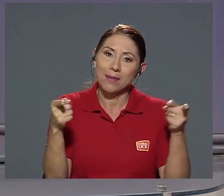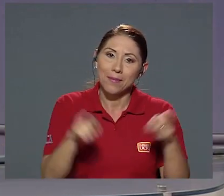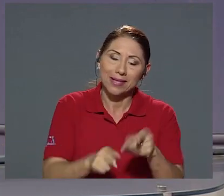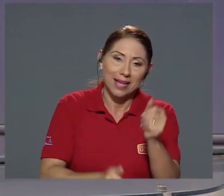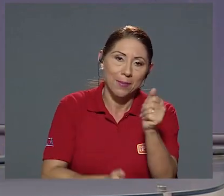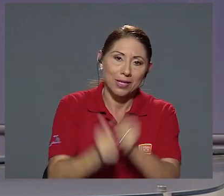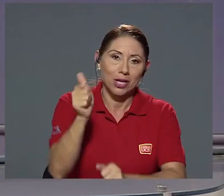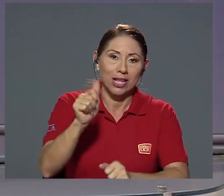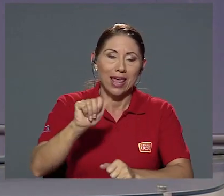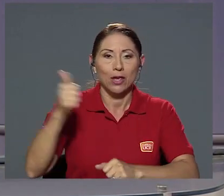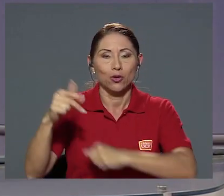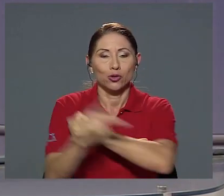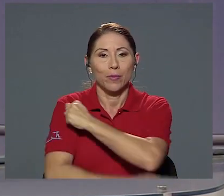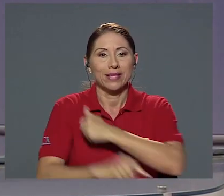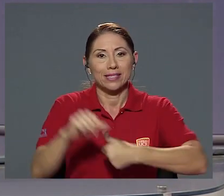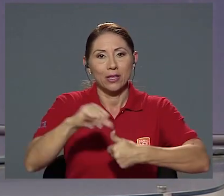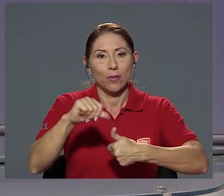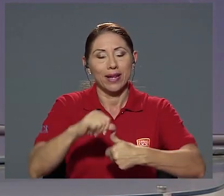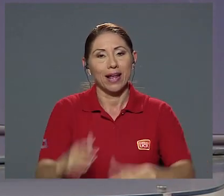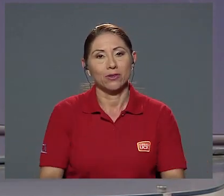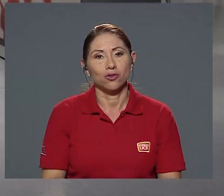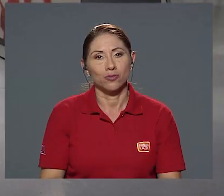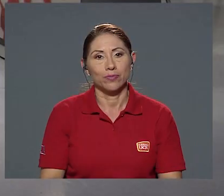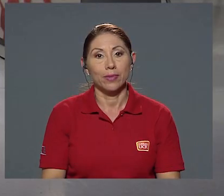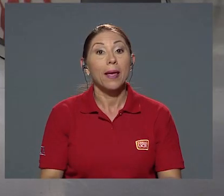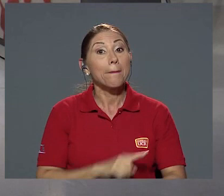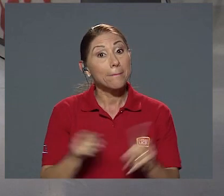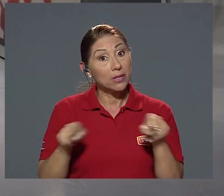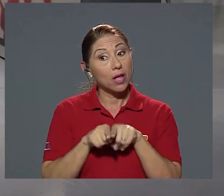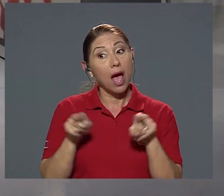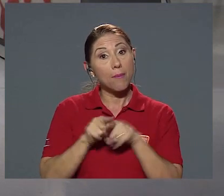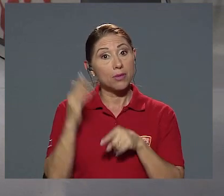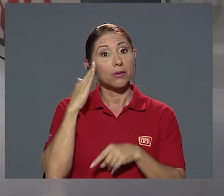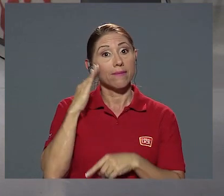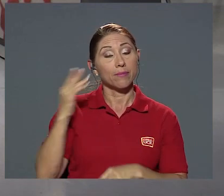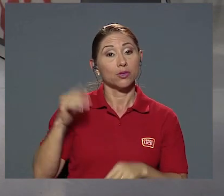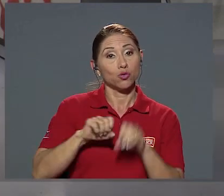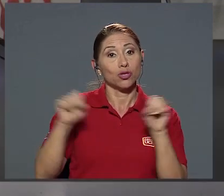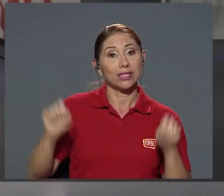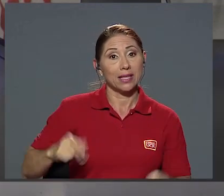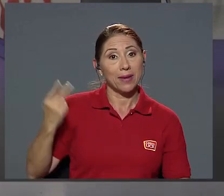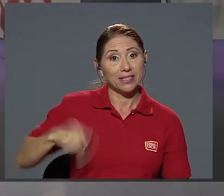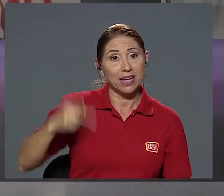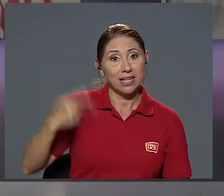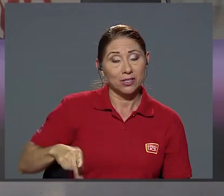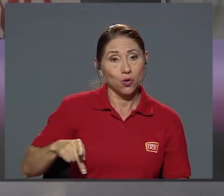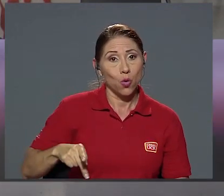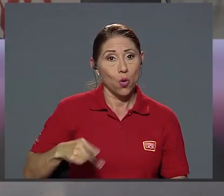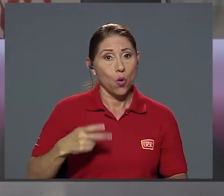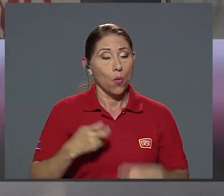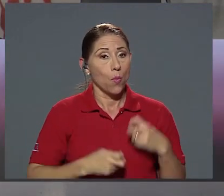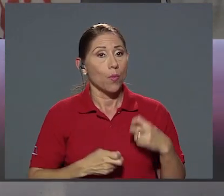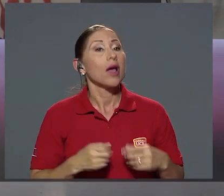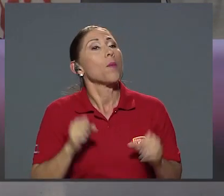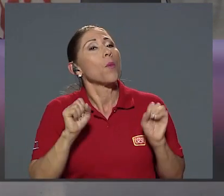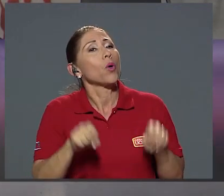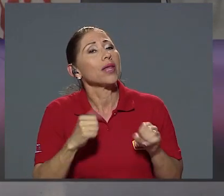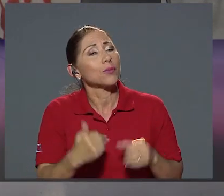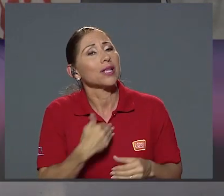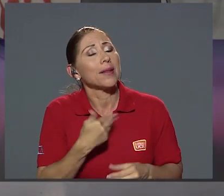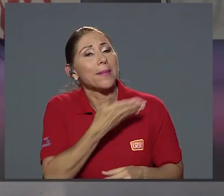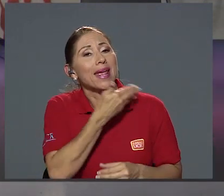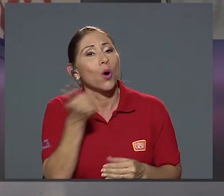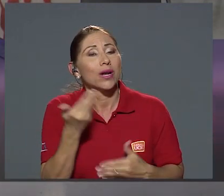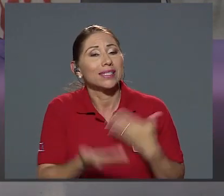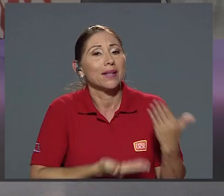lamentablemente en la mayor parte de los demás países centroamericanos. Sin dejar de lado que es un sistema en riesgo, ¿verdad? Podríamos aspirar a mejor calidad Correcto. de